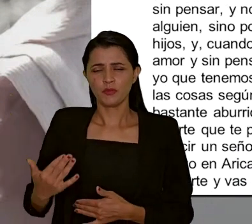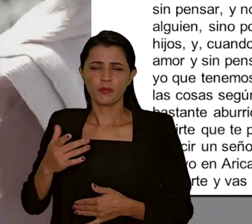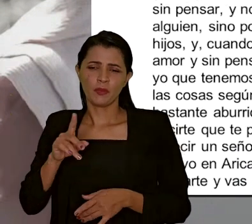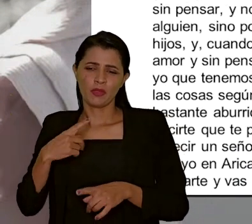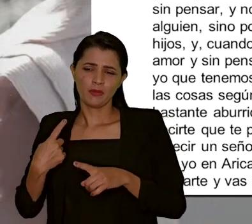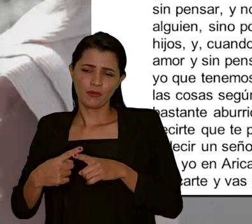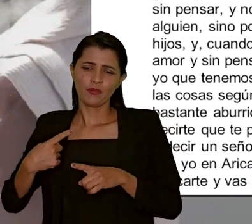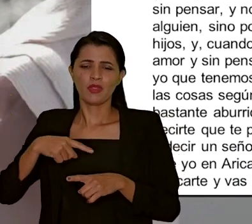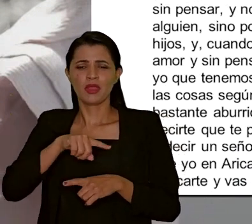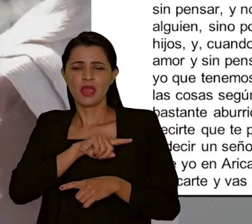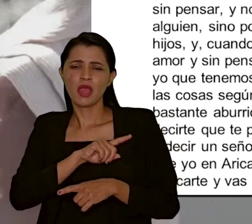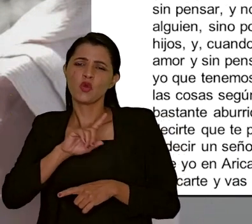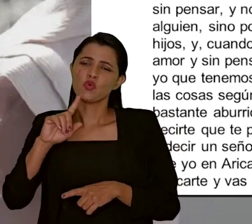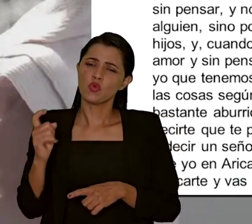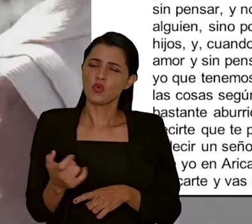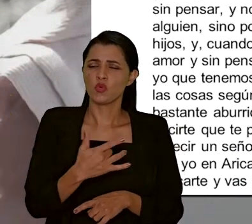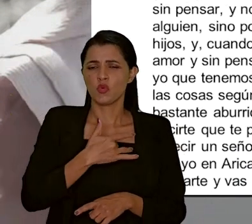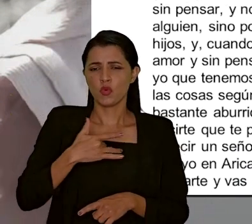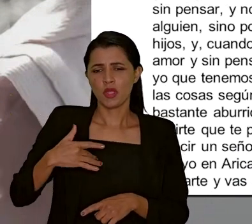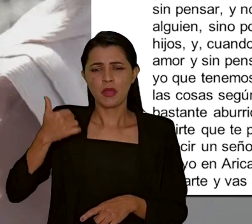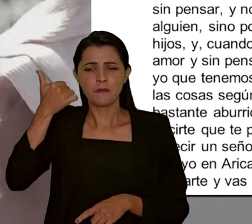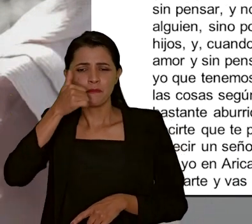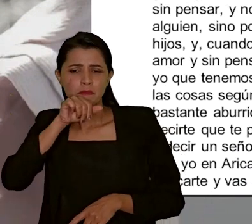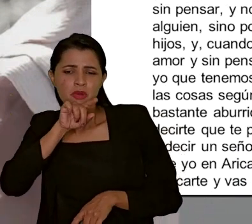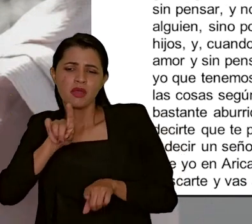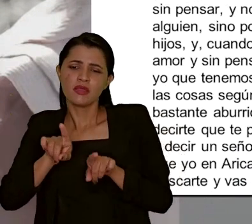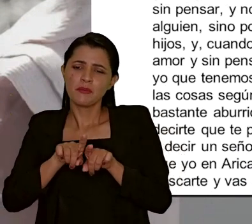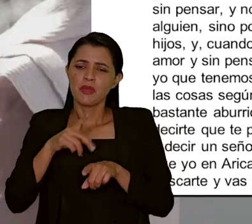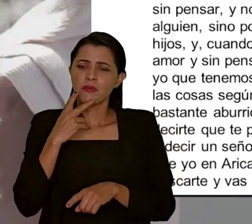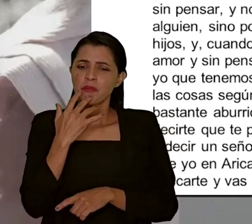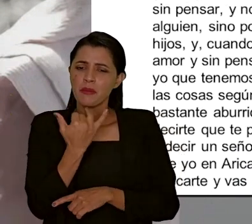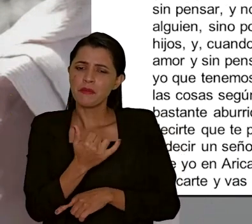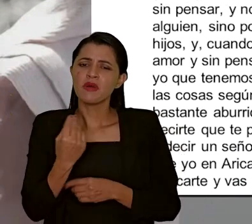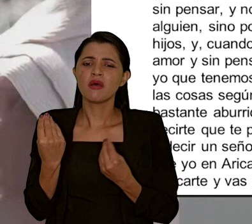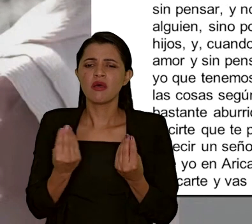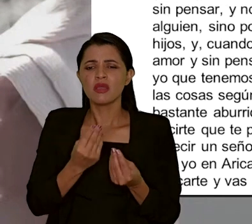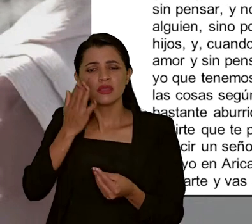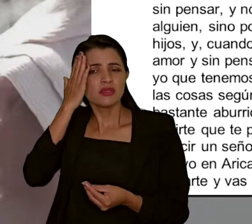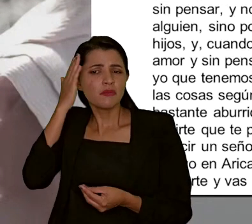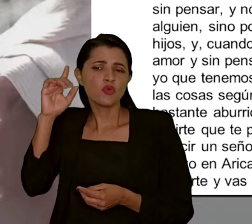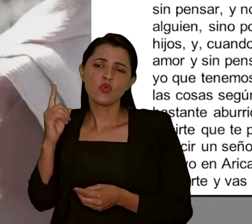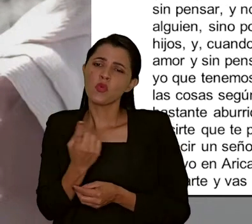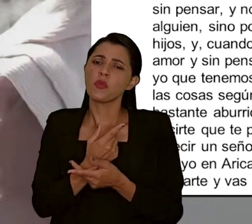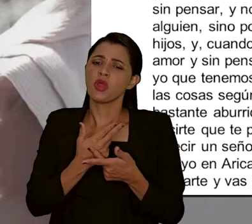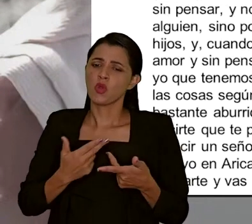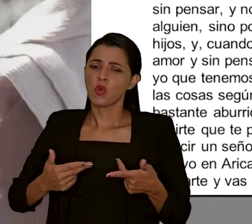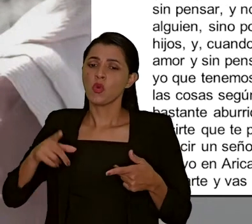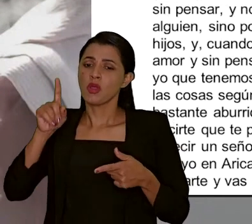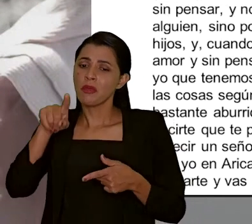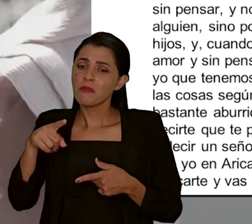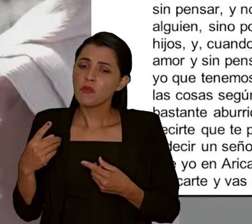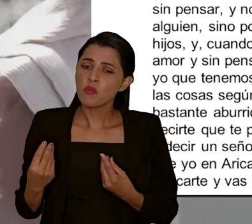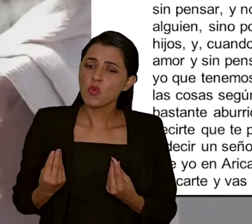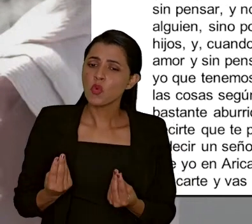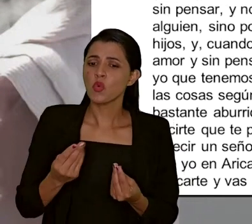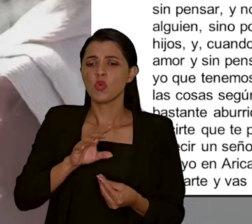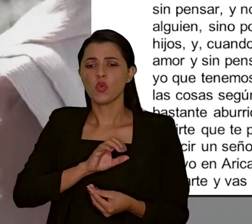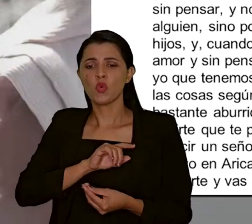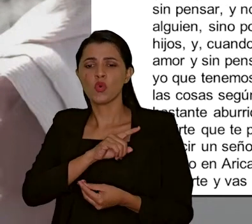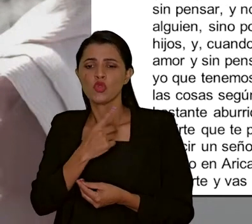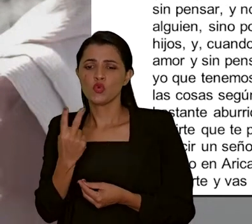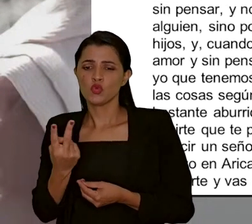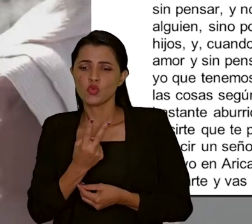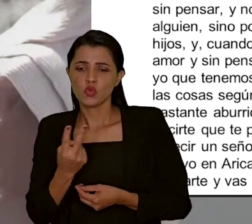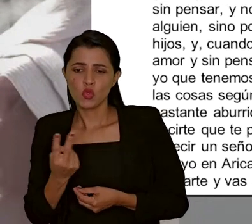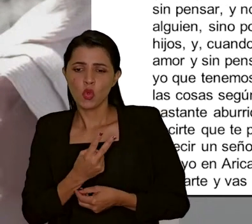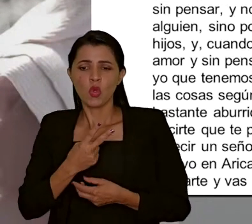que ama a su mamá y también a su papá. Y sabes una cosa, ellos también te aman mucho a vos, y a veces la gente que ama tanto a sus hijos,